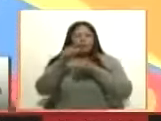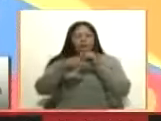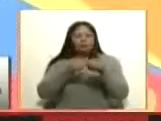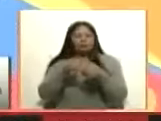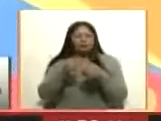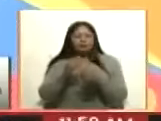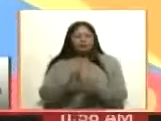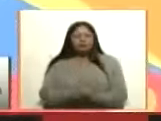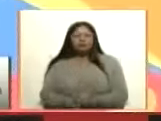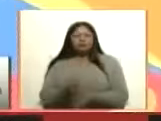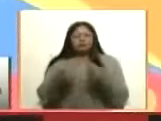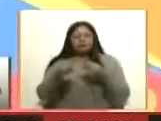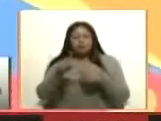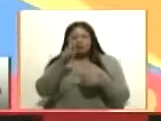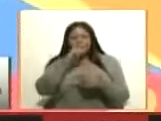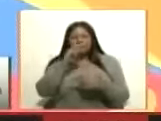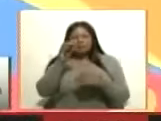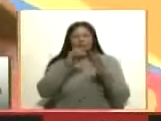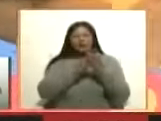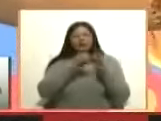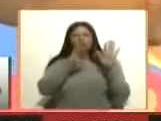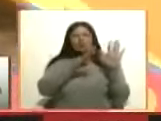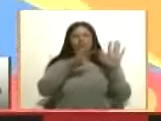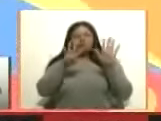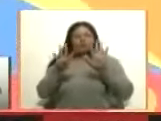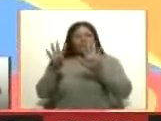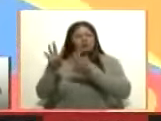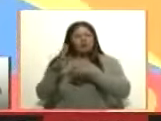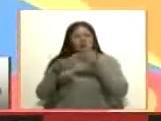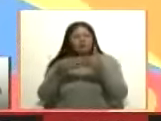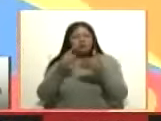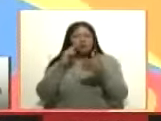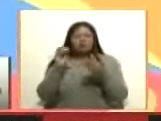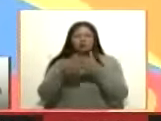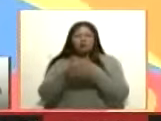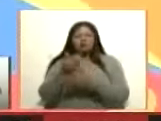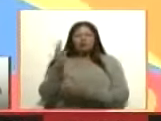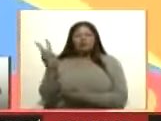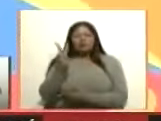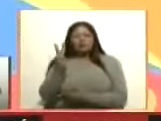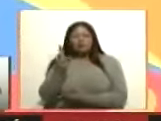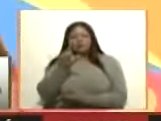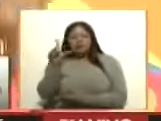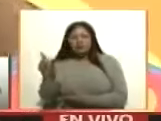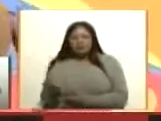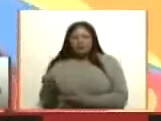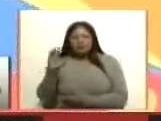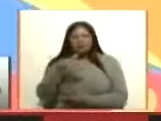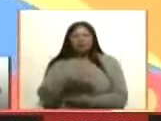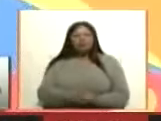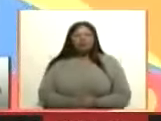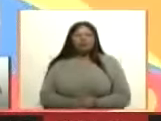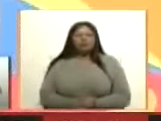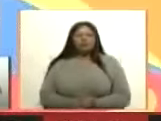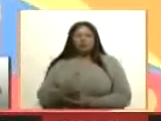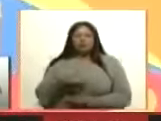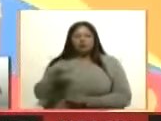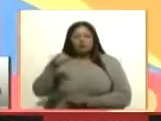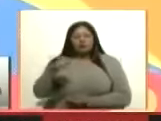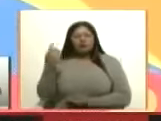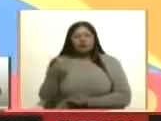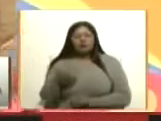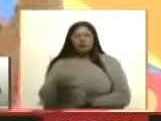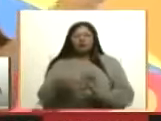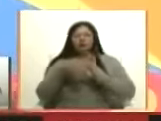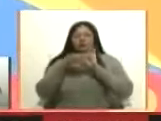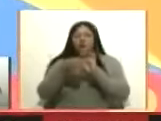diferencia del año 1899 cuando despojaron a Venezuela del esequivo nosotros hoy tenemos unidad y paz como